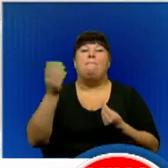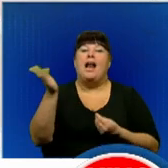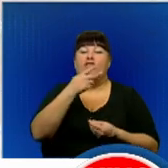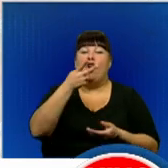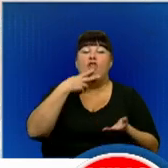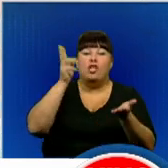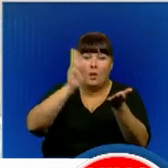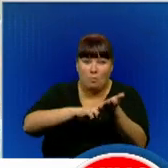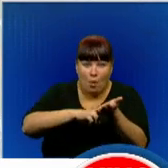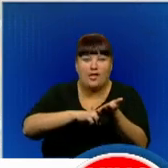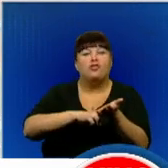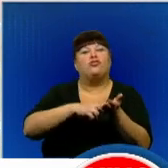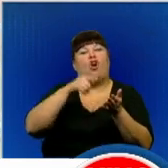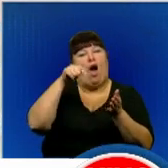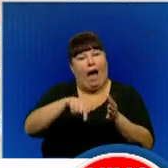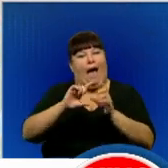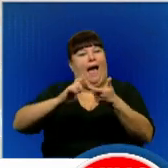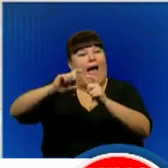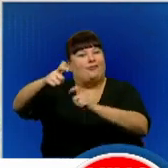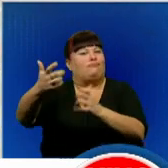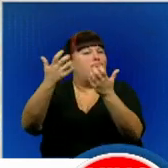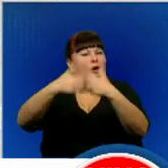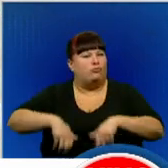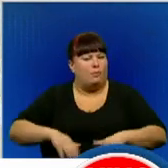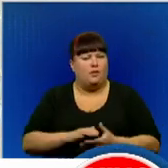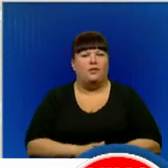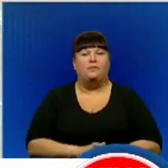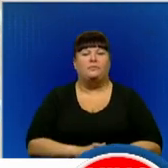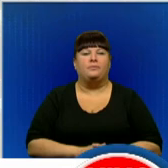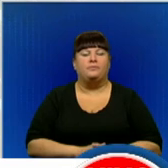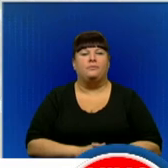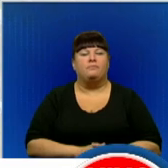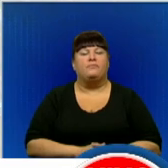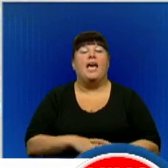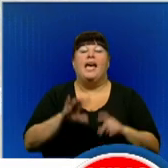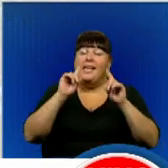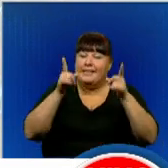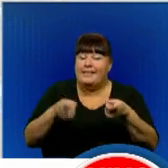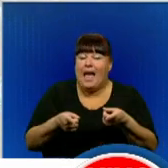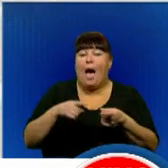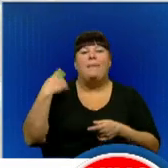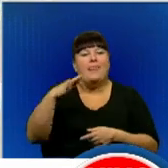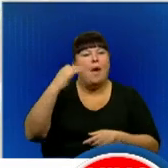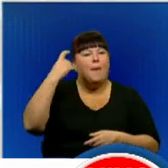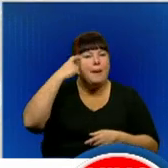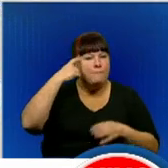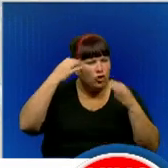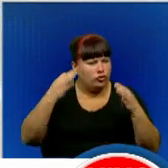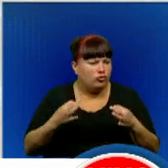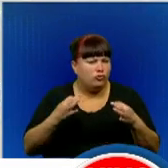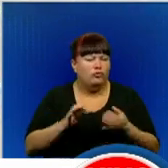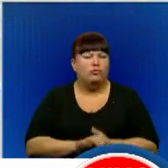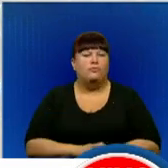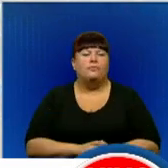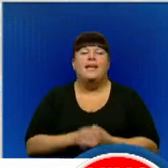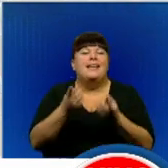tributos cuenten con esta actualización automática a su vez debemos ser conscientes que